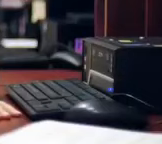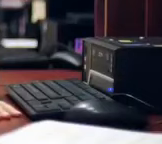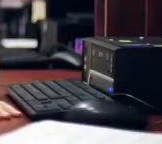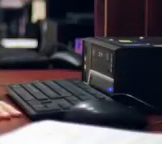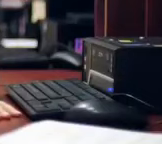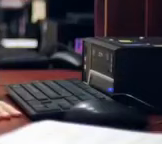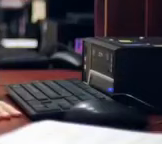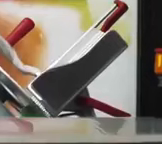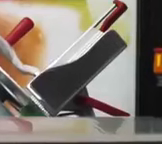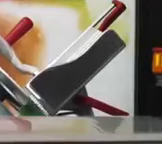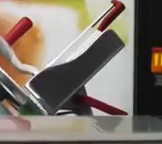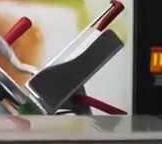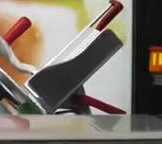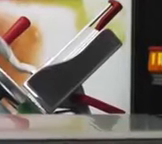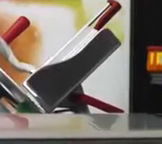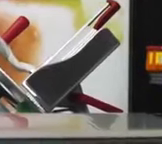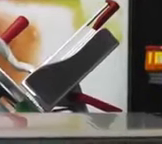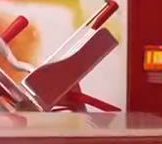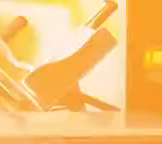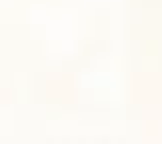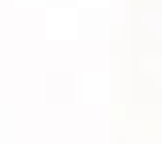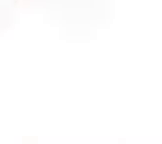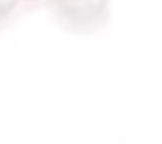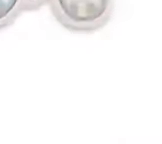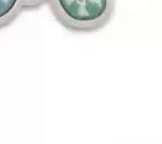Abarrotes Donosusa. Quédate en casa.